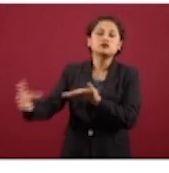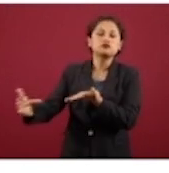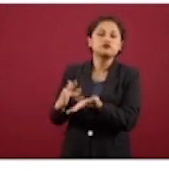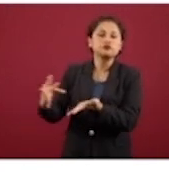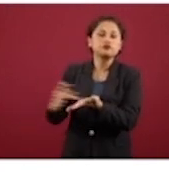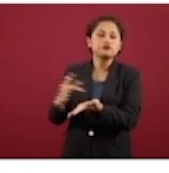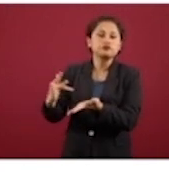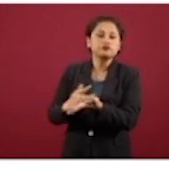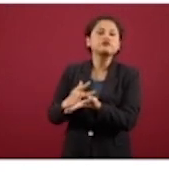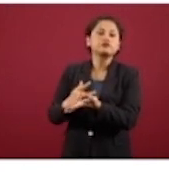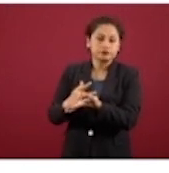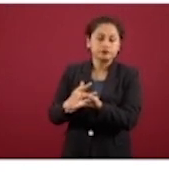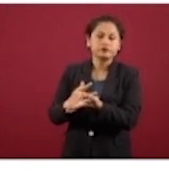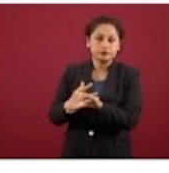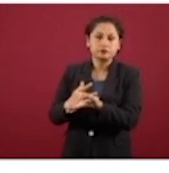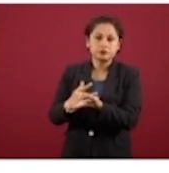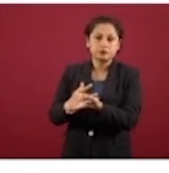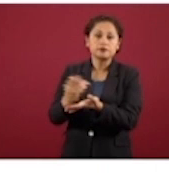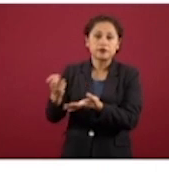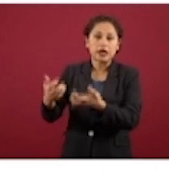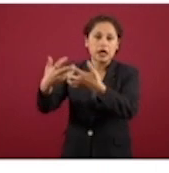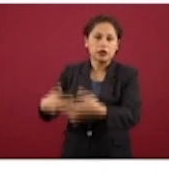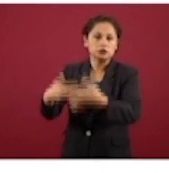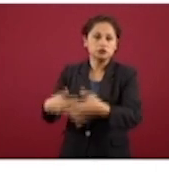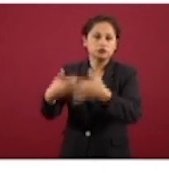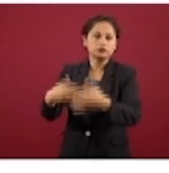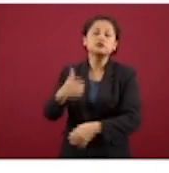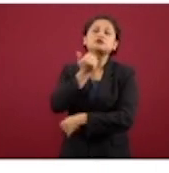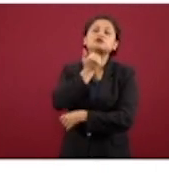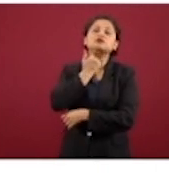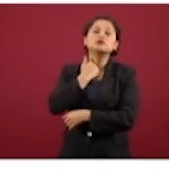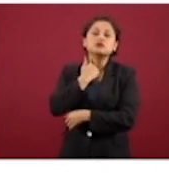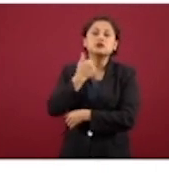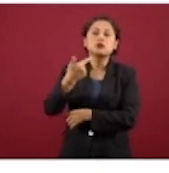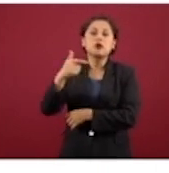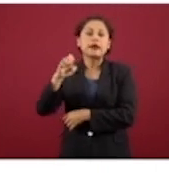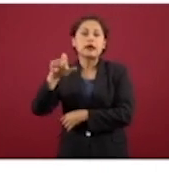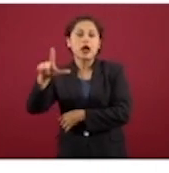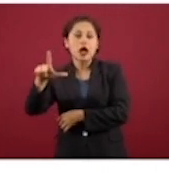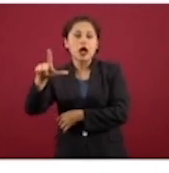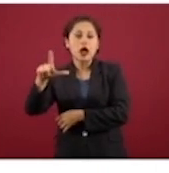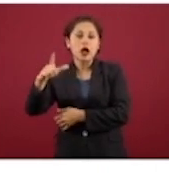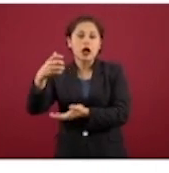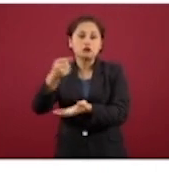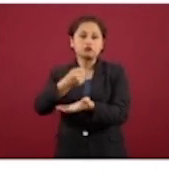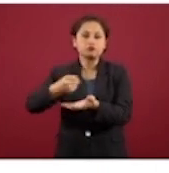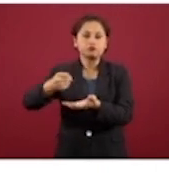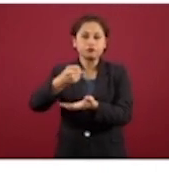de alcohol para elaborar él sanitario